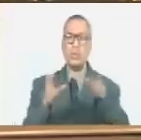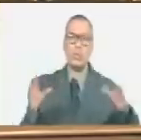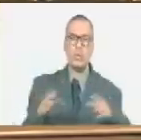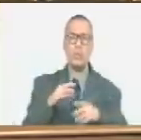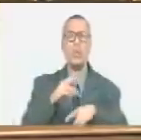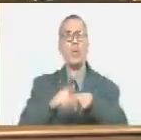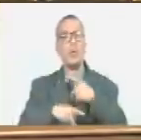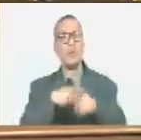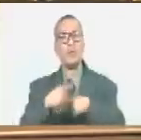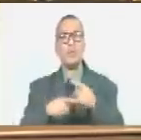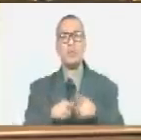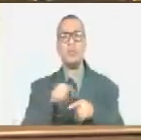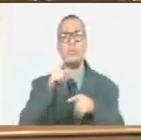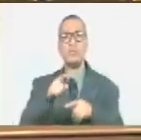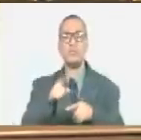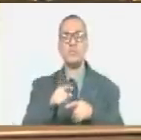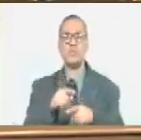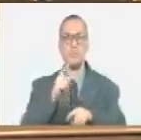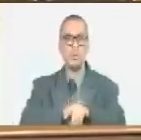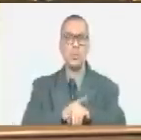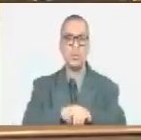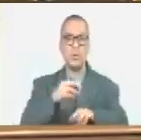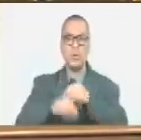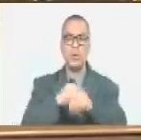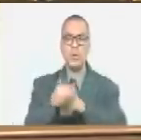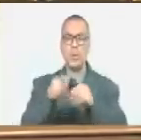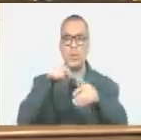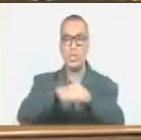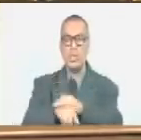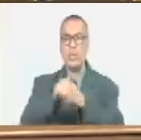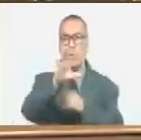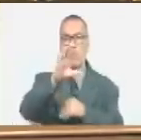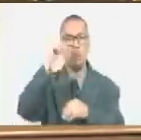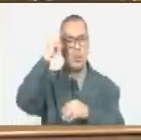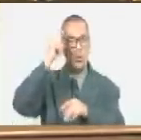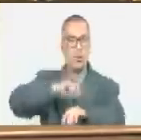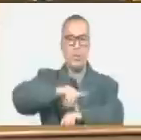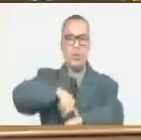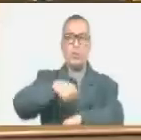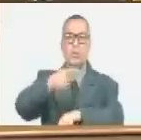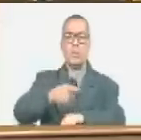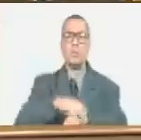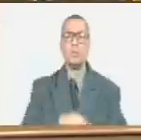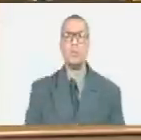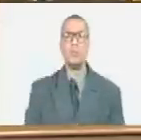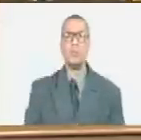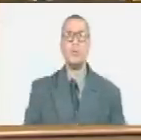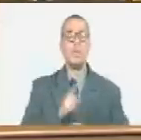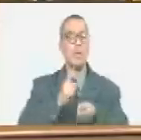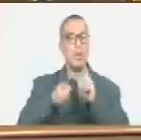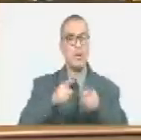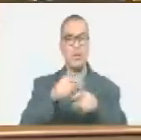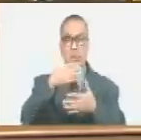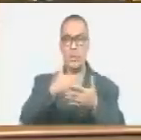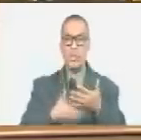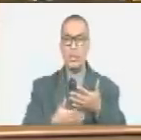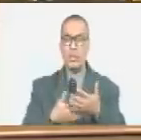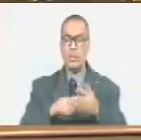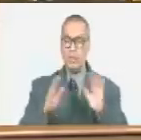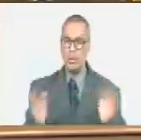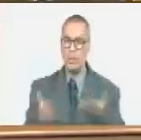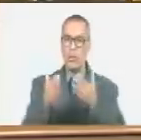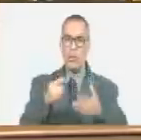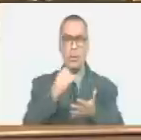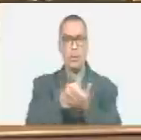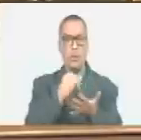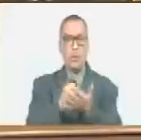la procedencia de la cuestión planteada dentro de los 5 días siguientes. Si alguna de las partes ha promovido prueba